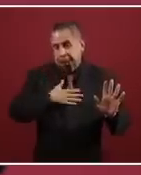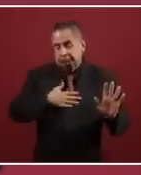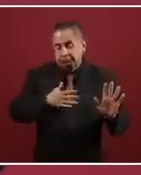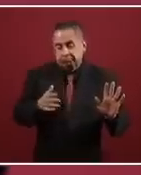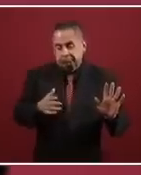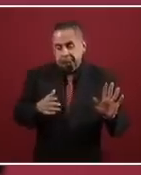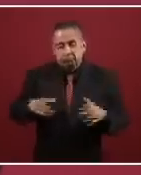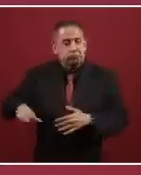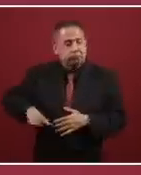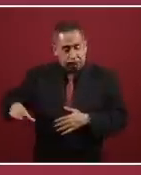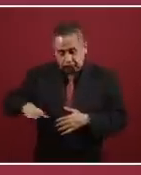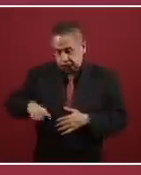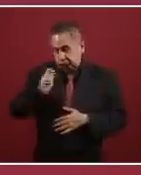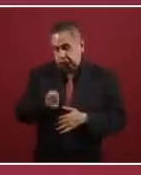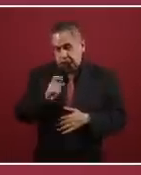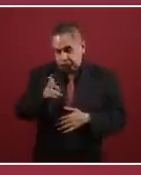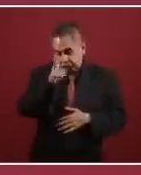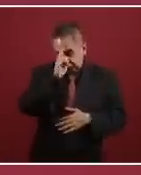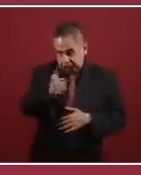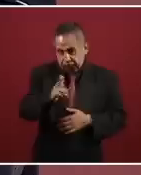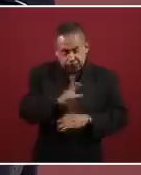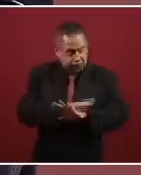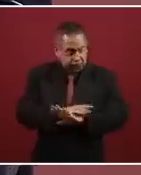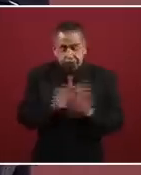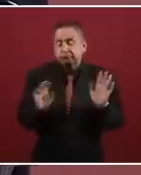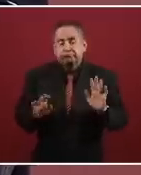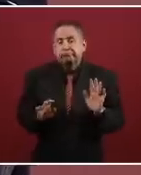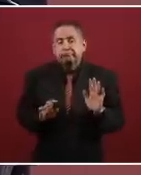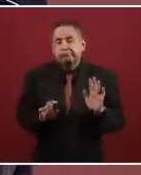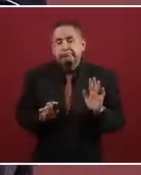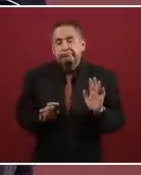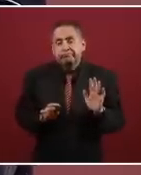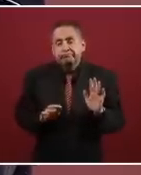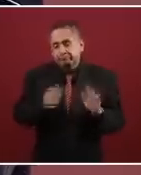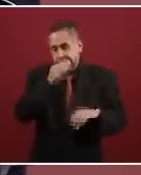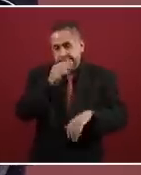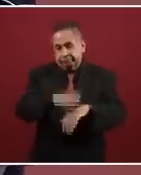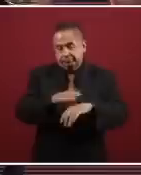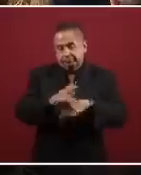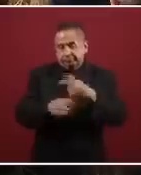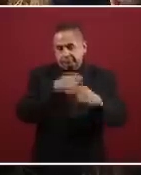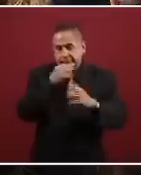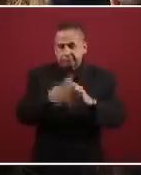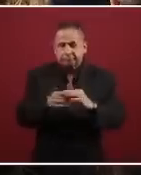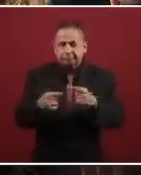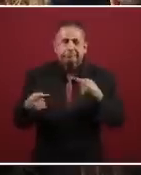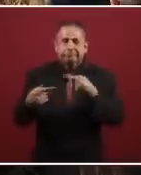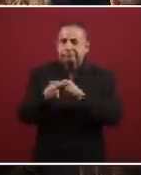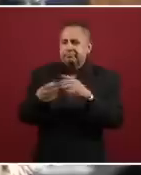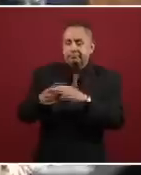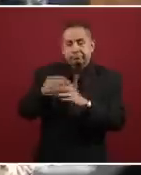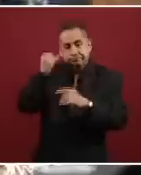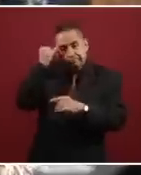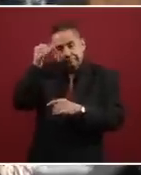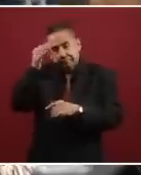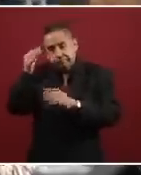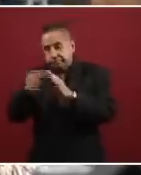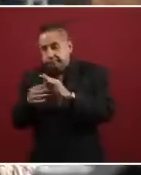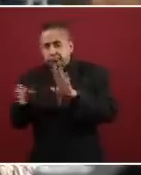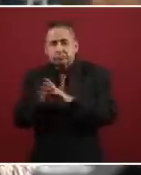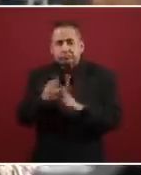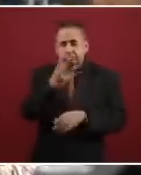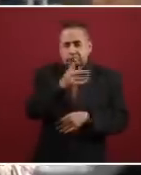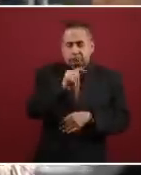En el gobierno está completamente prohibido. Es lo que puedo comentar. ¿Pero es congruente con la filosofía de la